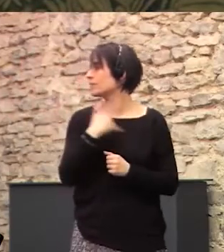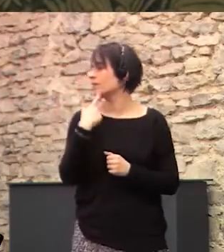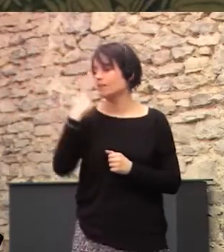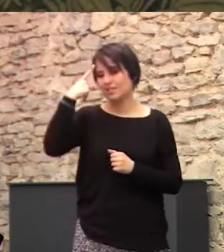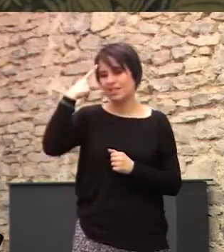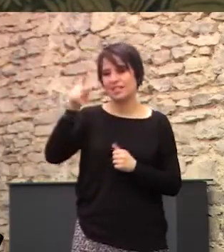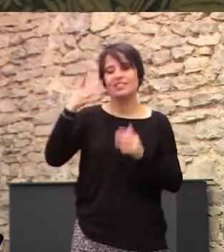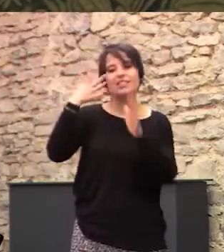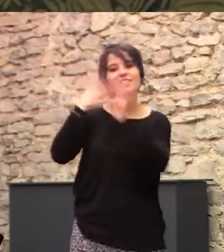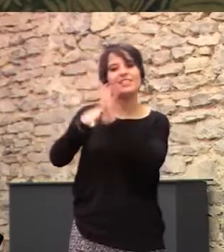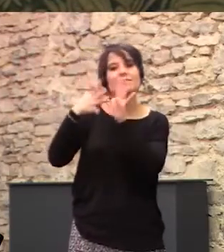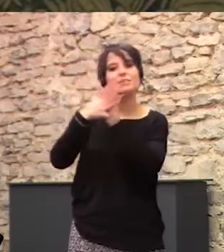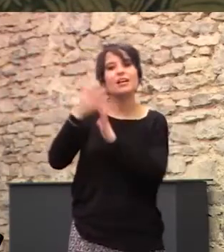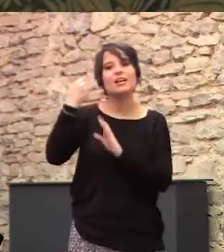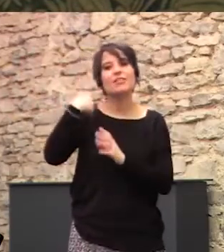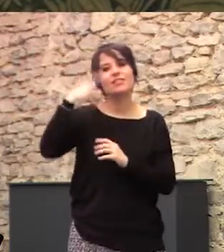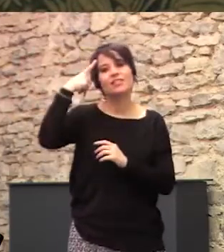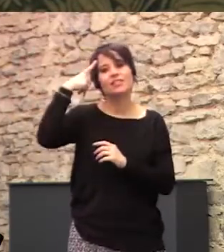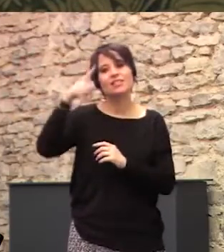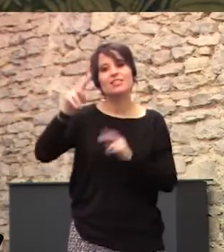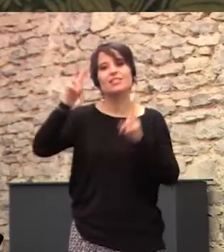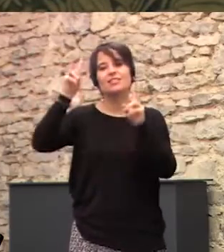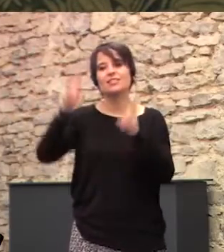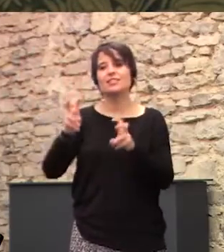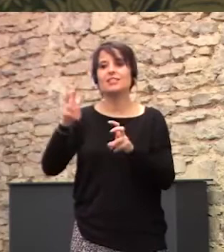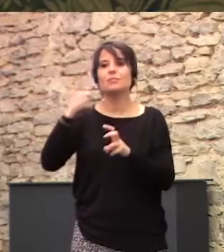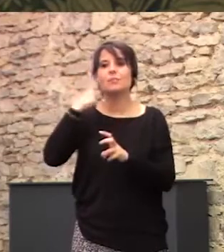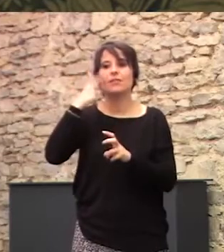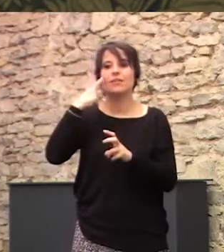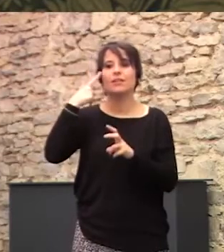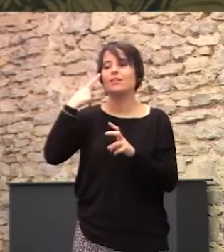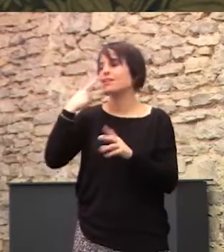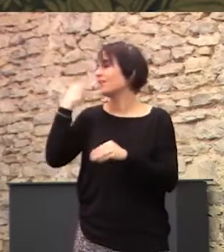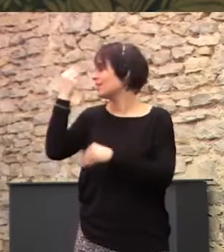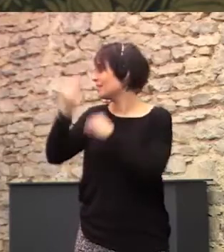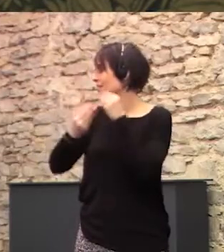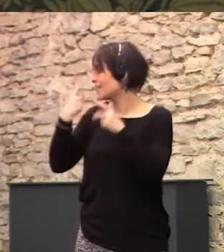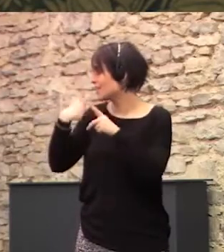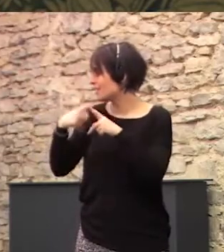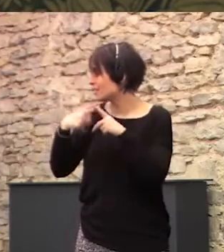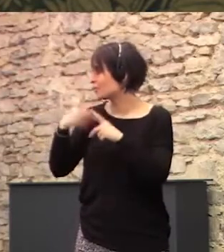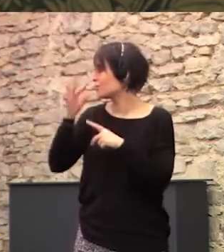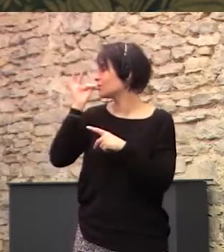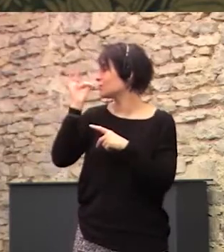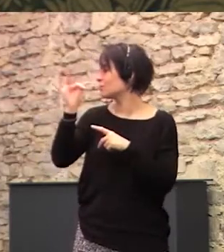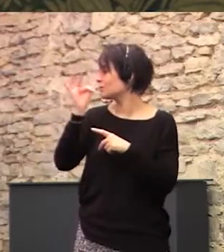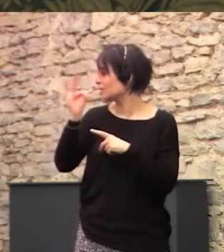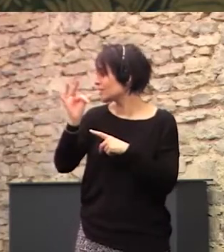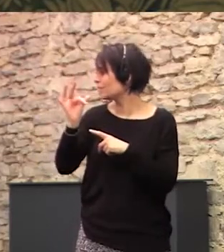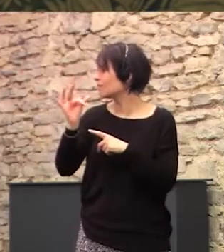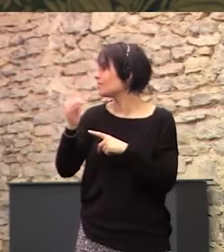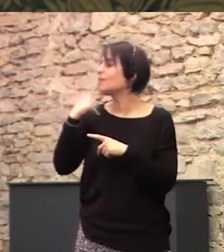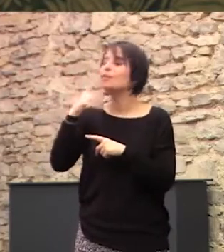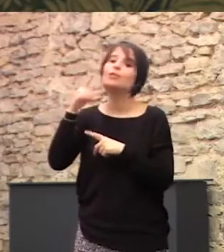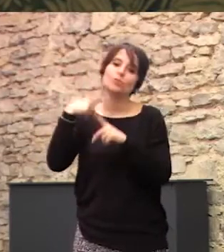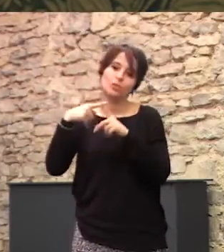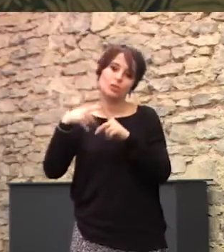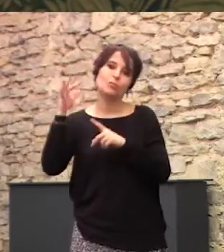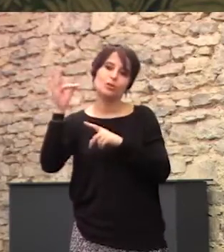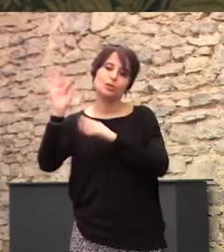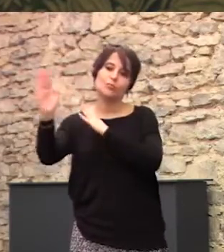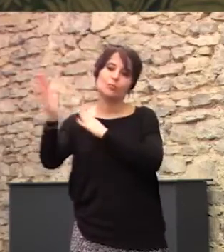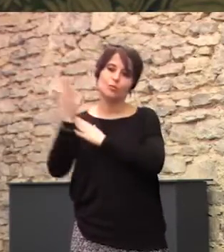de nudos, ya sé que habéis expuesto el buen hacer, las cosas positivas y con mucho optimismo y las